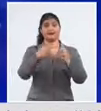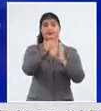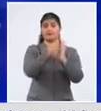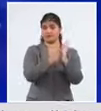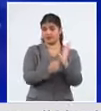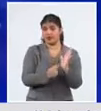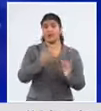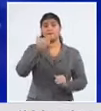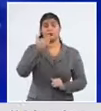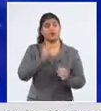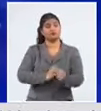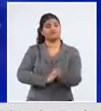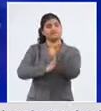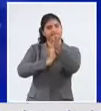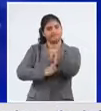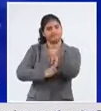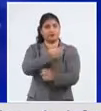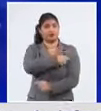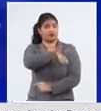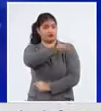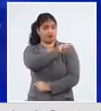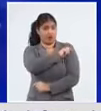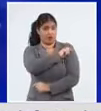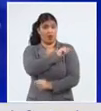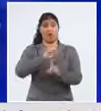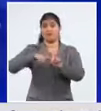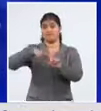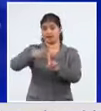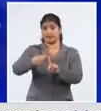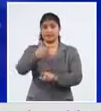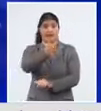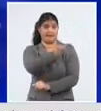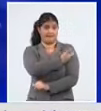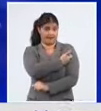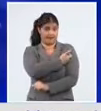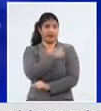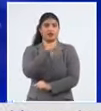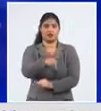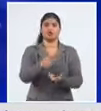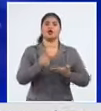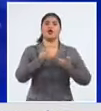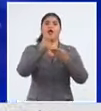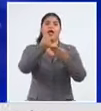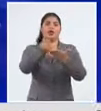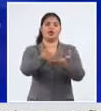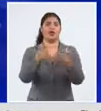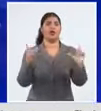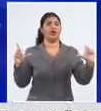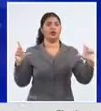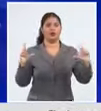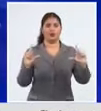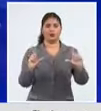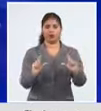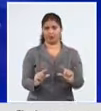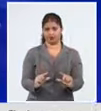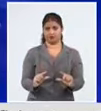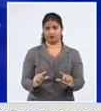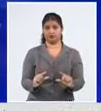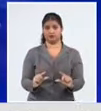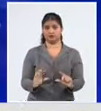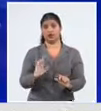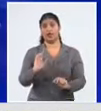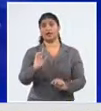Además de la vacunación, que indiscutiblemente nos va a ayudar, pero cuando tengamos un % de cobertura muy